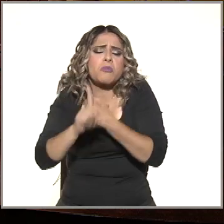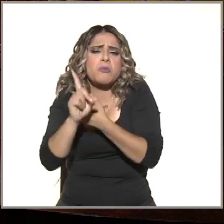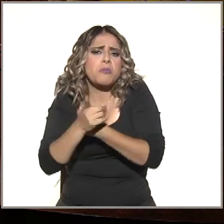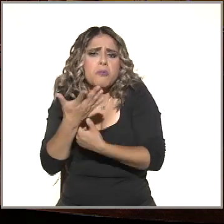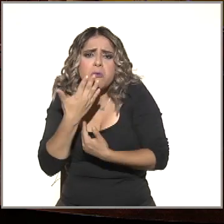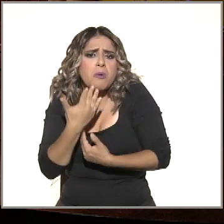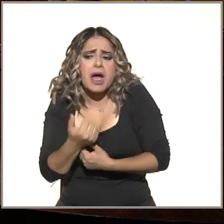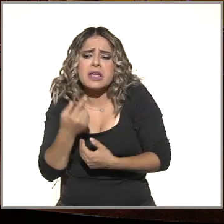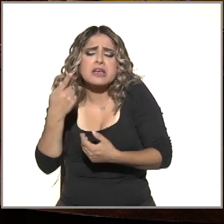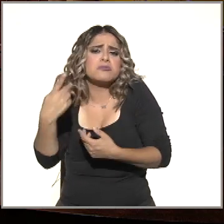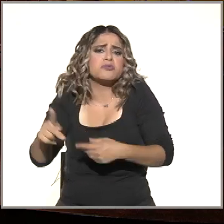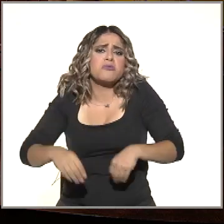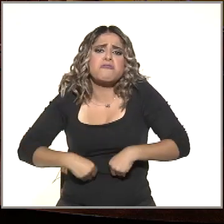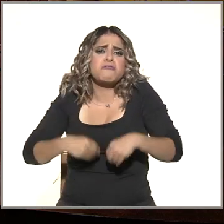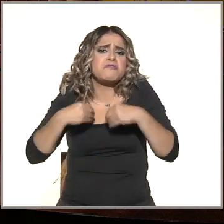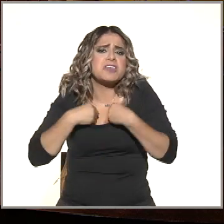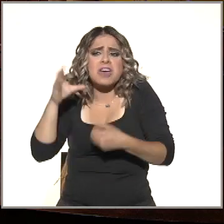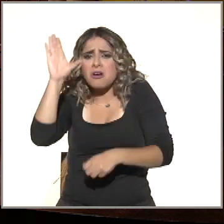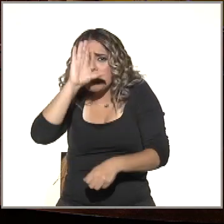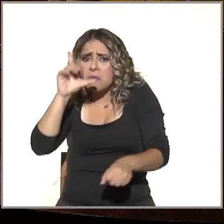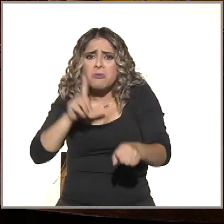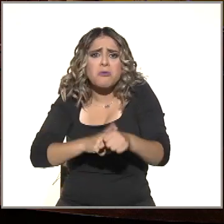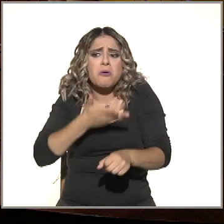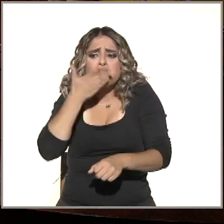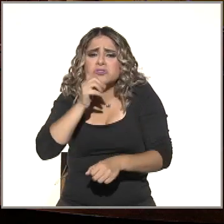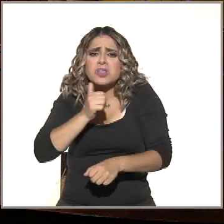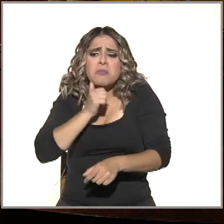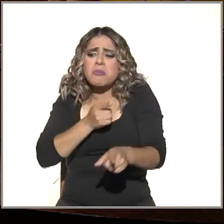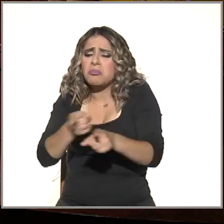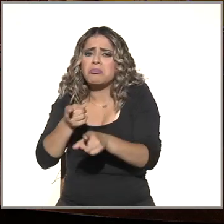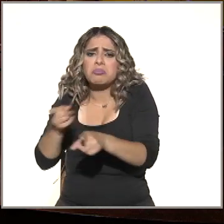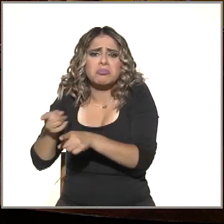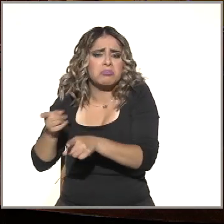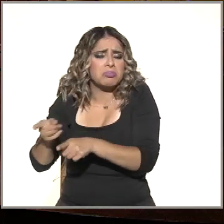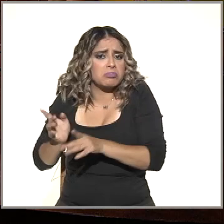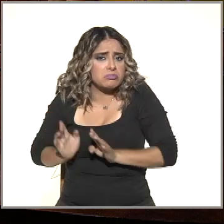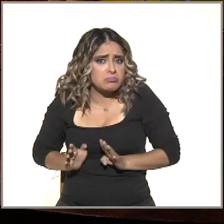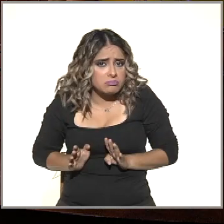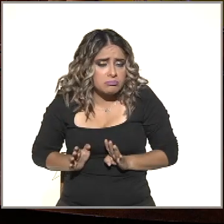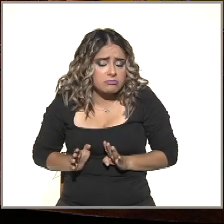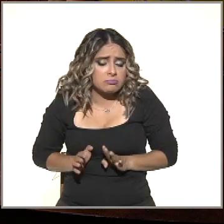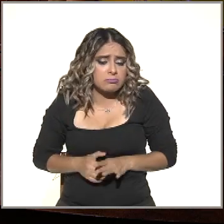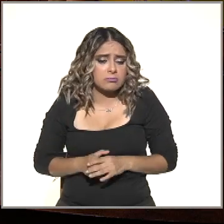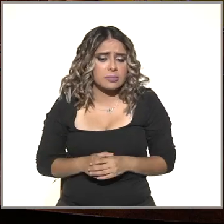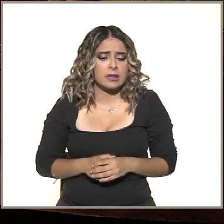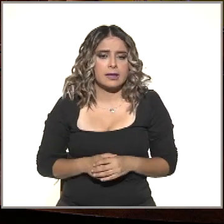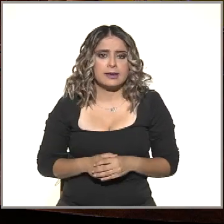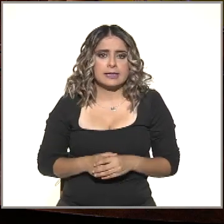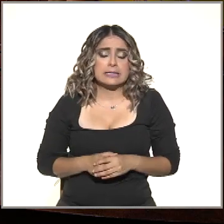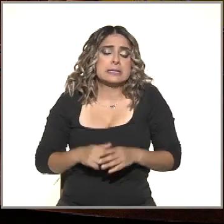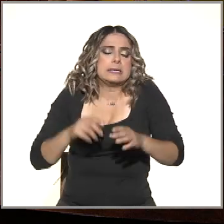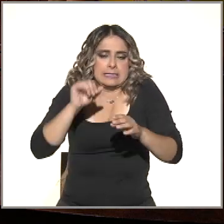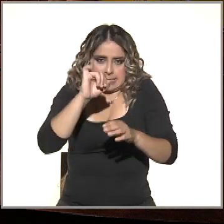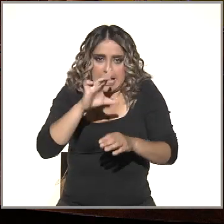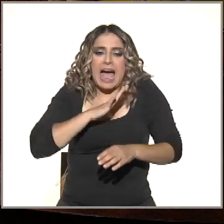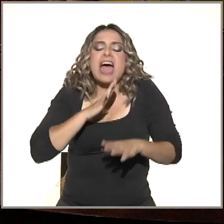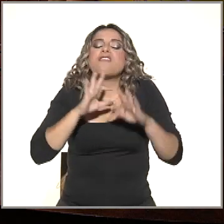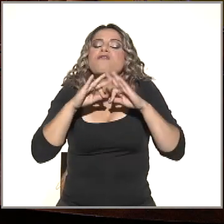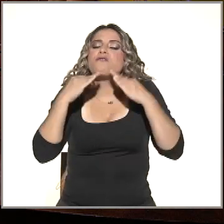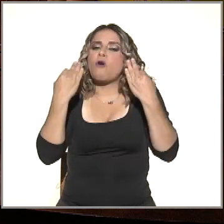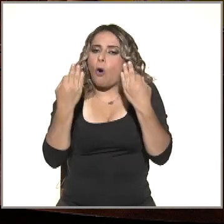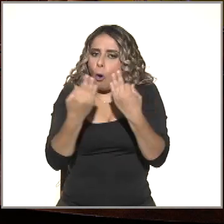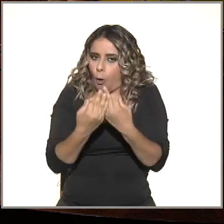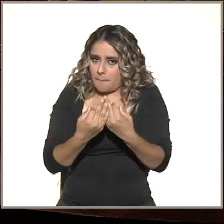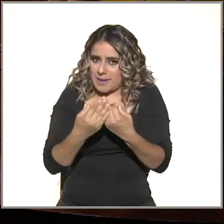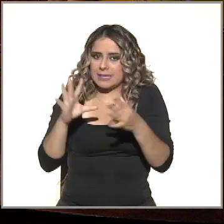la vida común y corriente, ¿no? Por supuesto, hay maneras de hablar. Yo